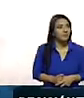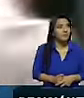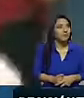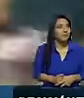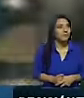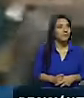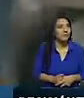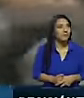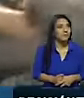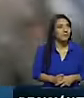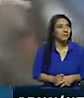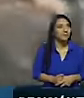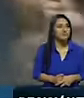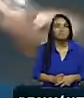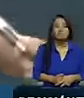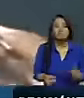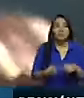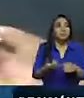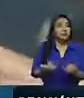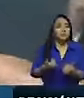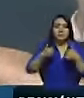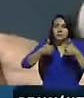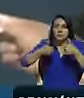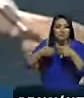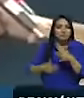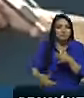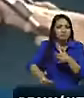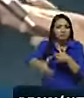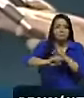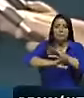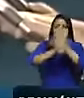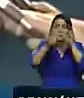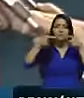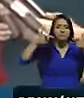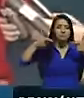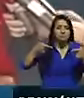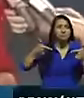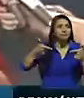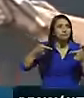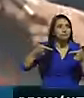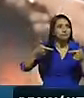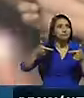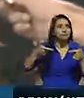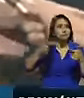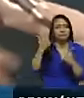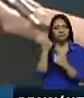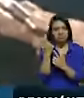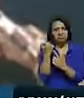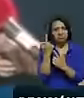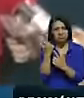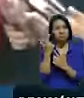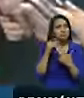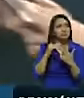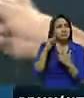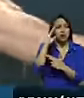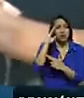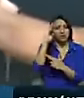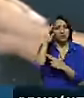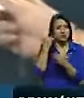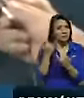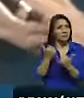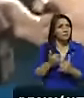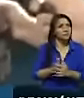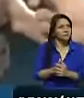hasta ahora Muy bien la jornada está siendo vigilada por la fuerza pública en este momento ustedes los ven